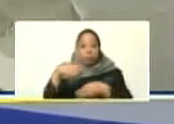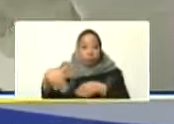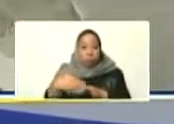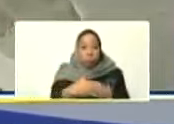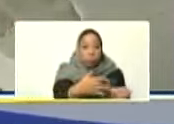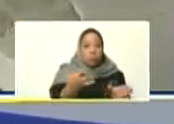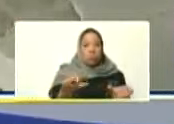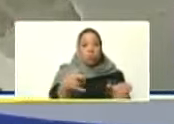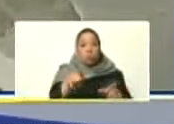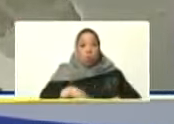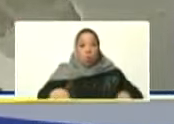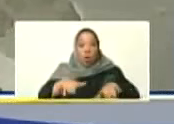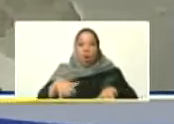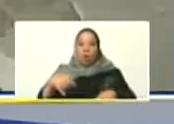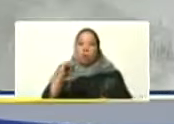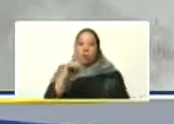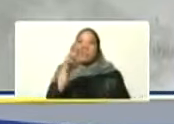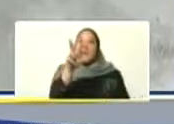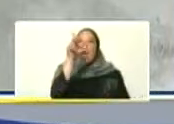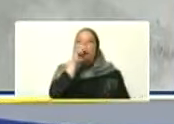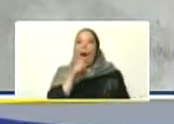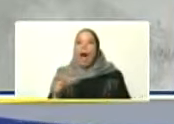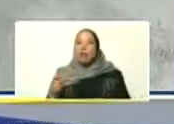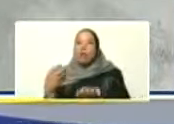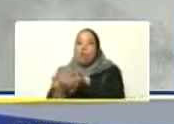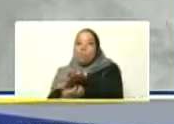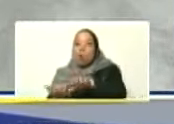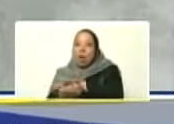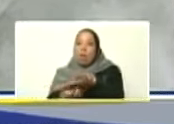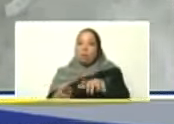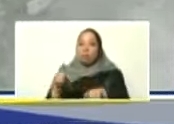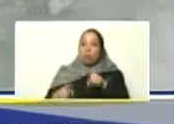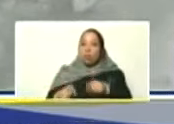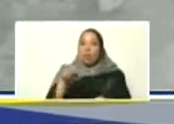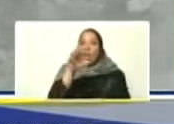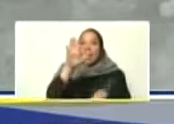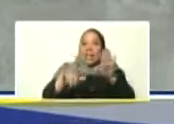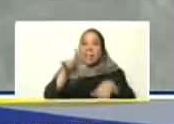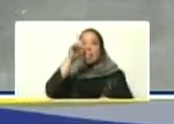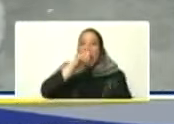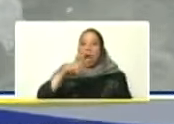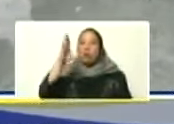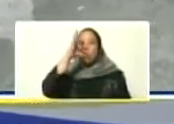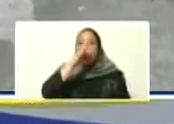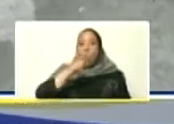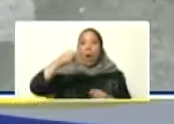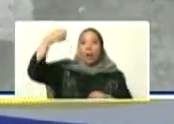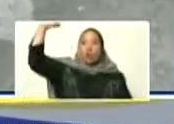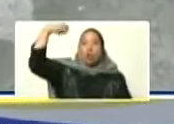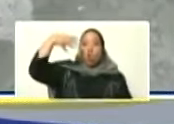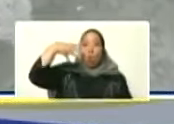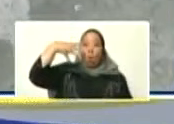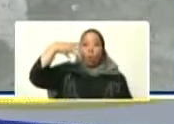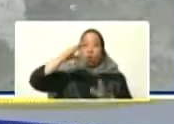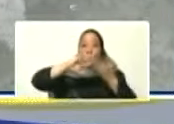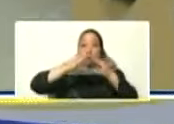un hueco aquí no lo ha arreglado en 3 años, que faltaba la luz hace 15 años en esta comunidad. Todo lo cuentan.